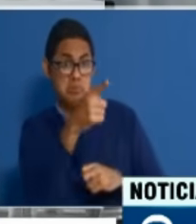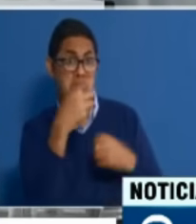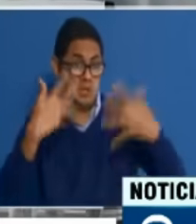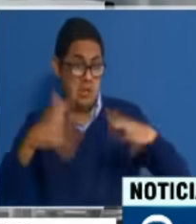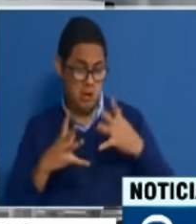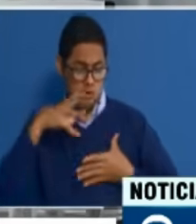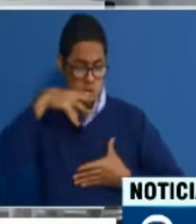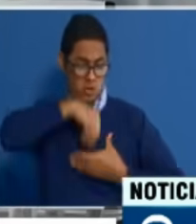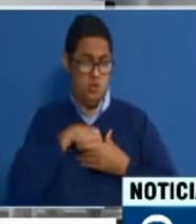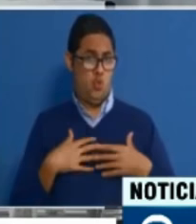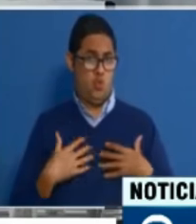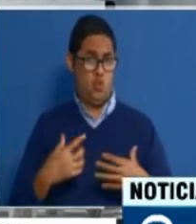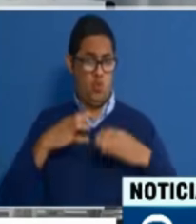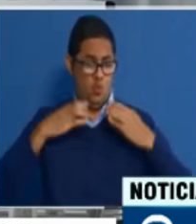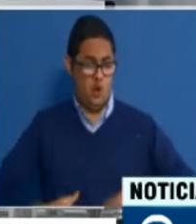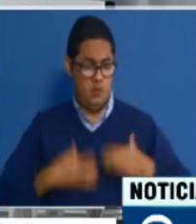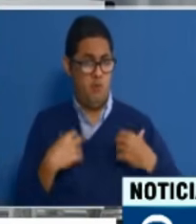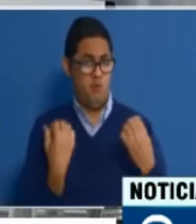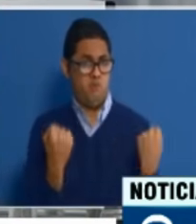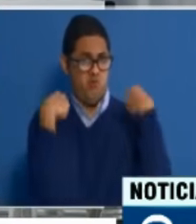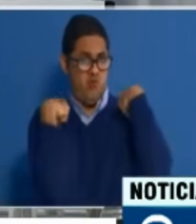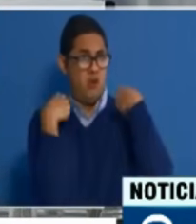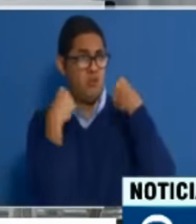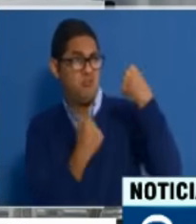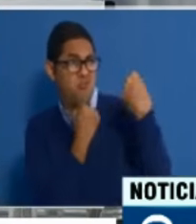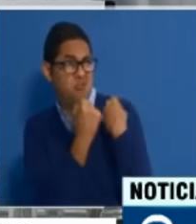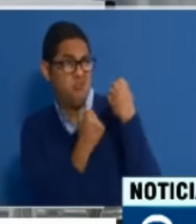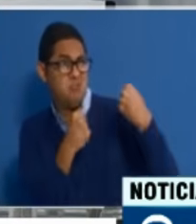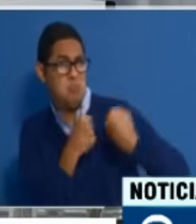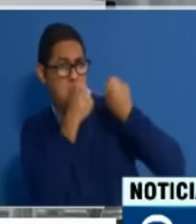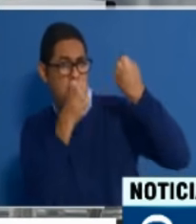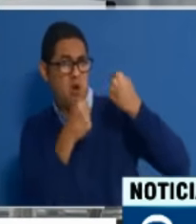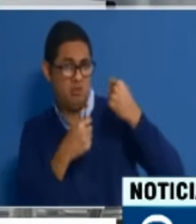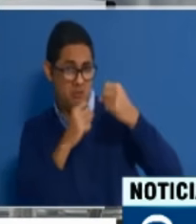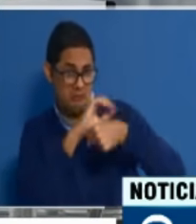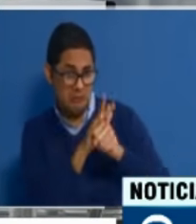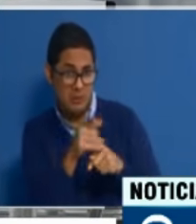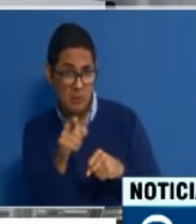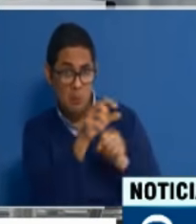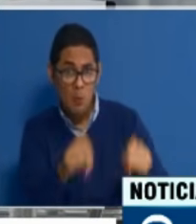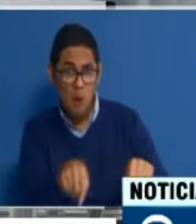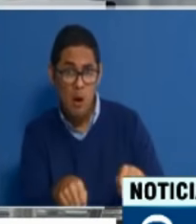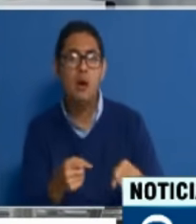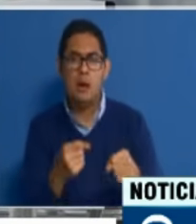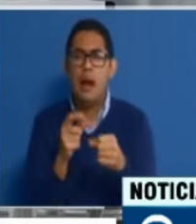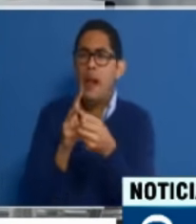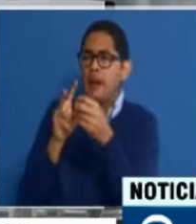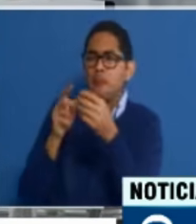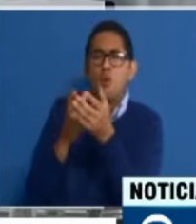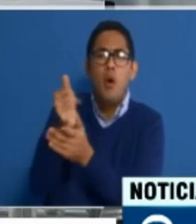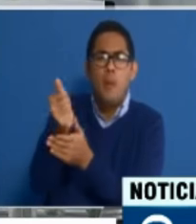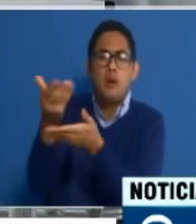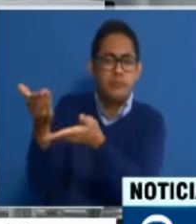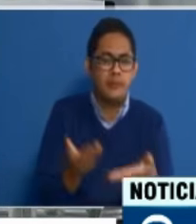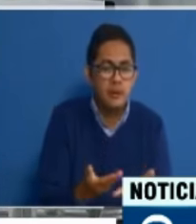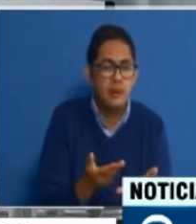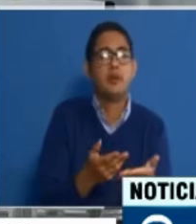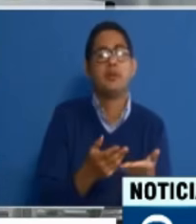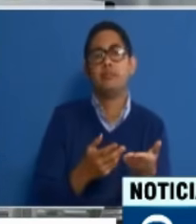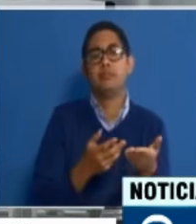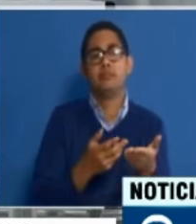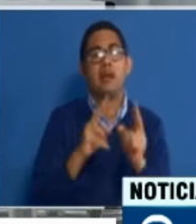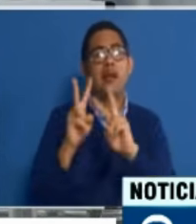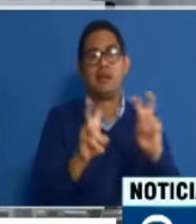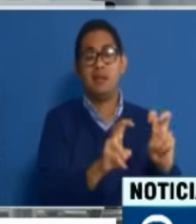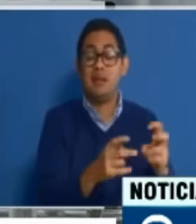la apertura de nuestra economía. O sea que eso es importante, la